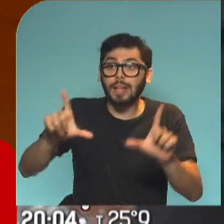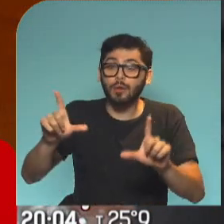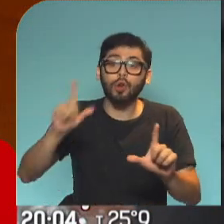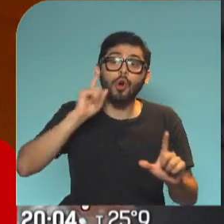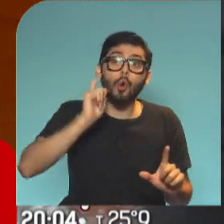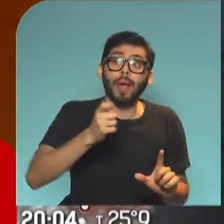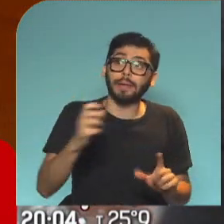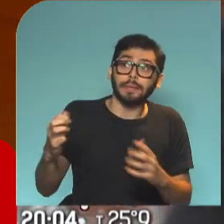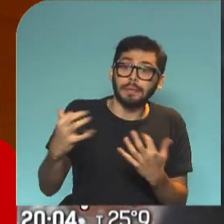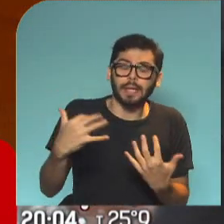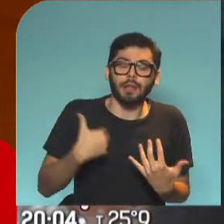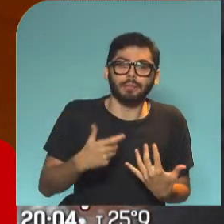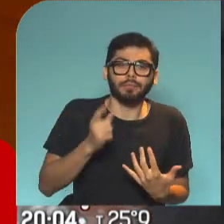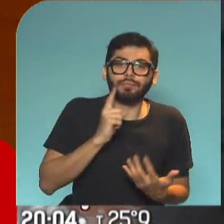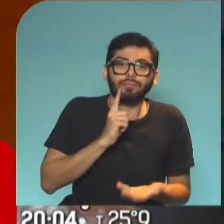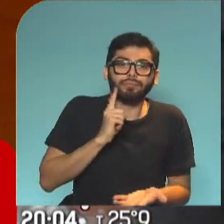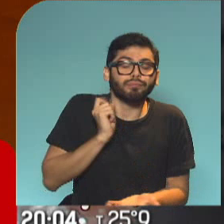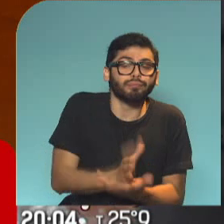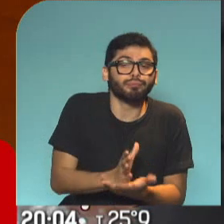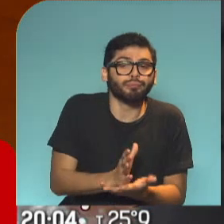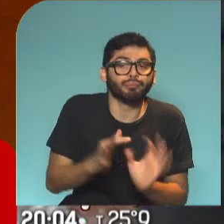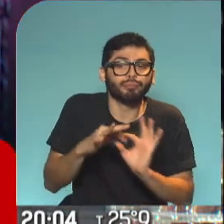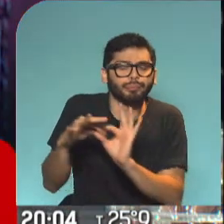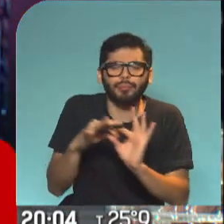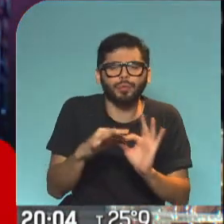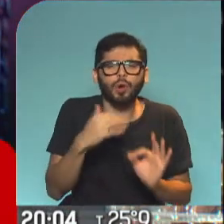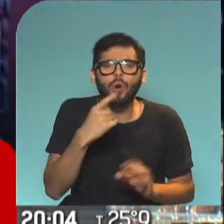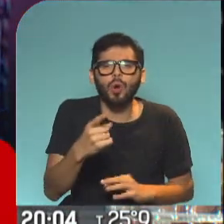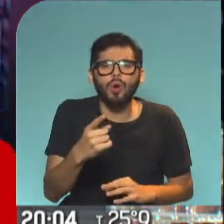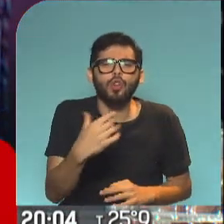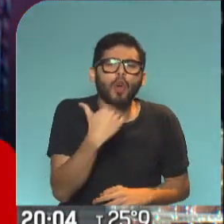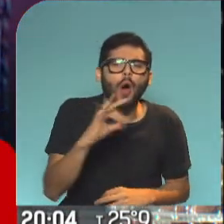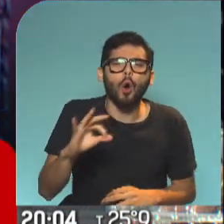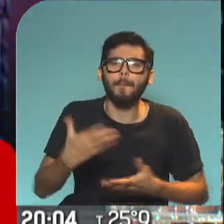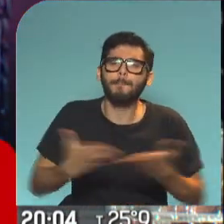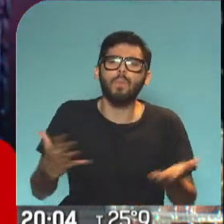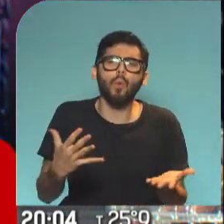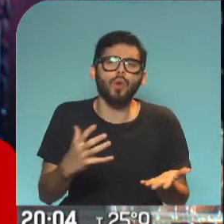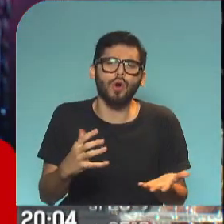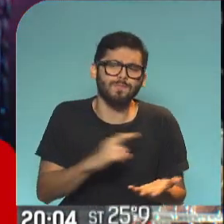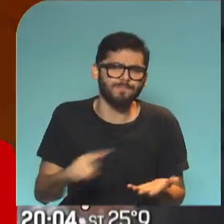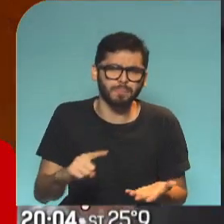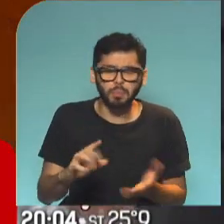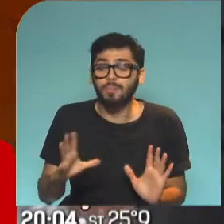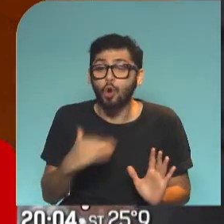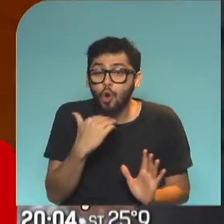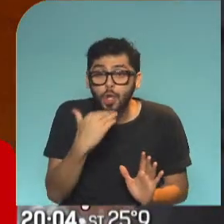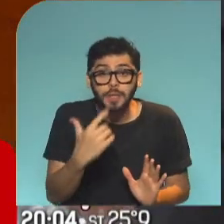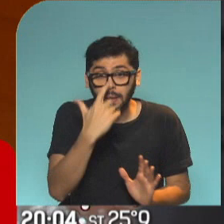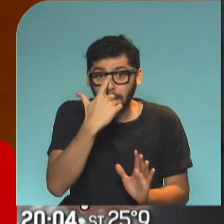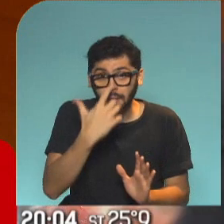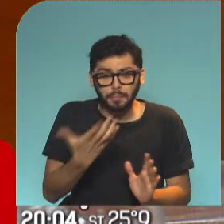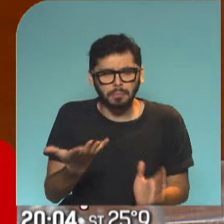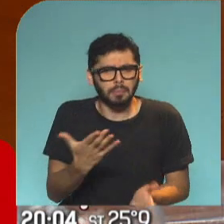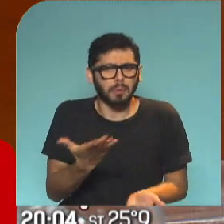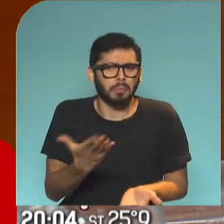no encuentra los motivos a mí esto en estéreo sucede o sabe o no lo puede decir públicamente no lo sé porque la verdad que es lamentable que un medio de condiciones